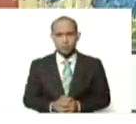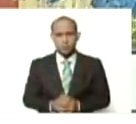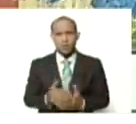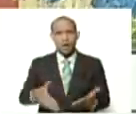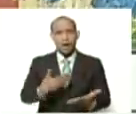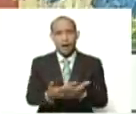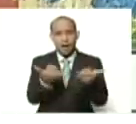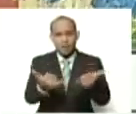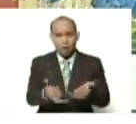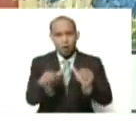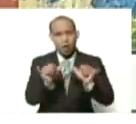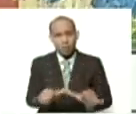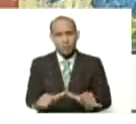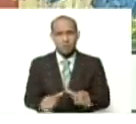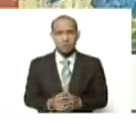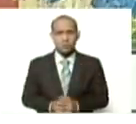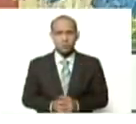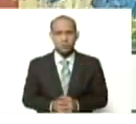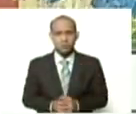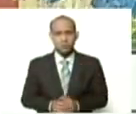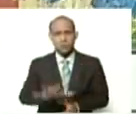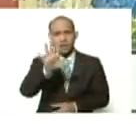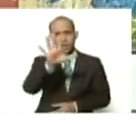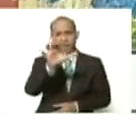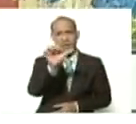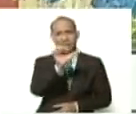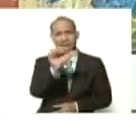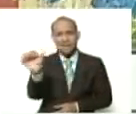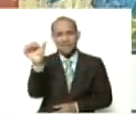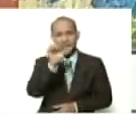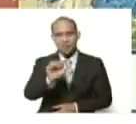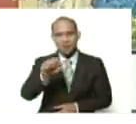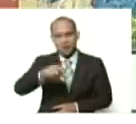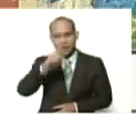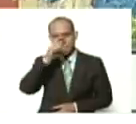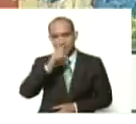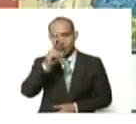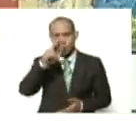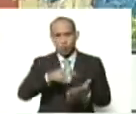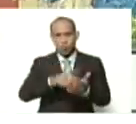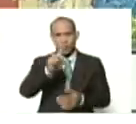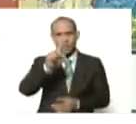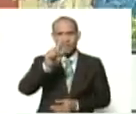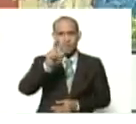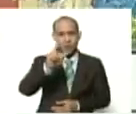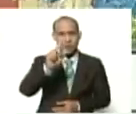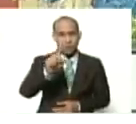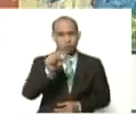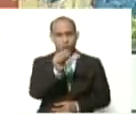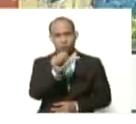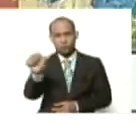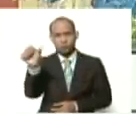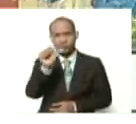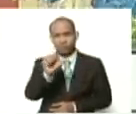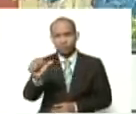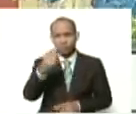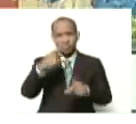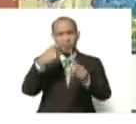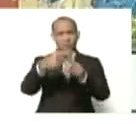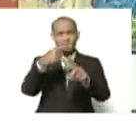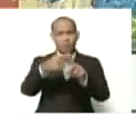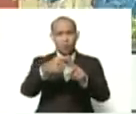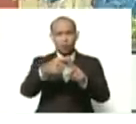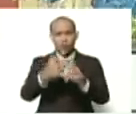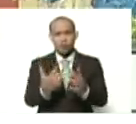actualidad. Desde la quinta semana del año entramos en una meseta de casos activos que muestra